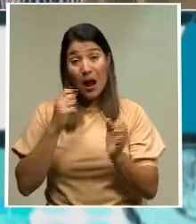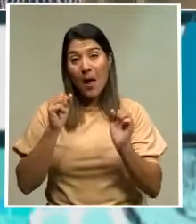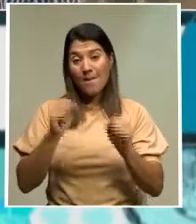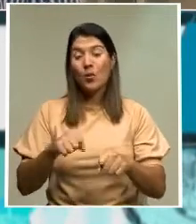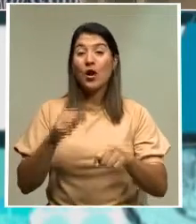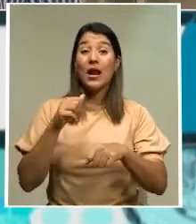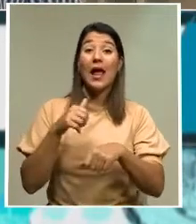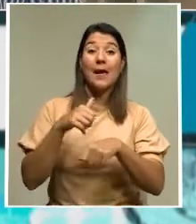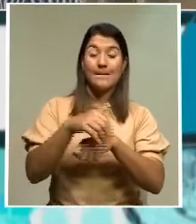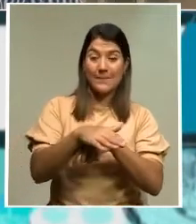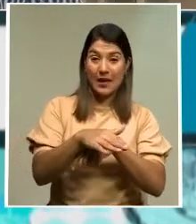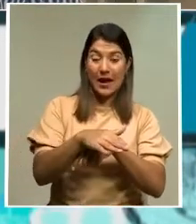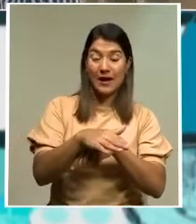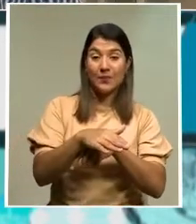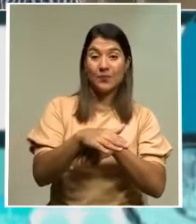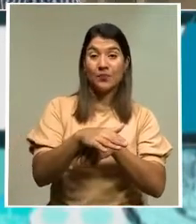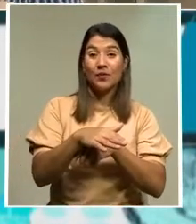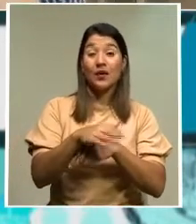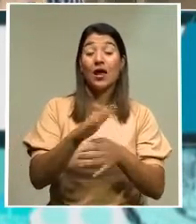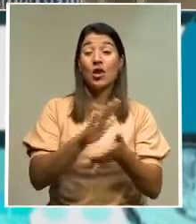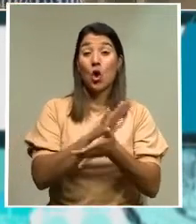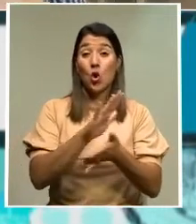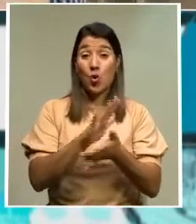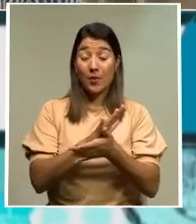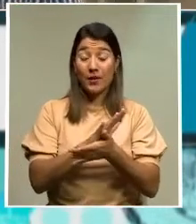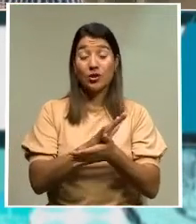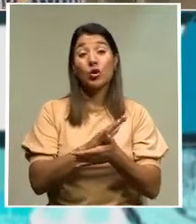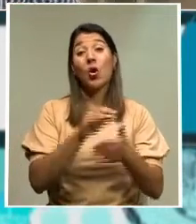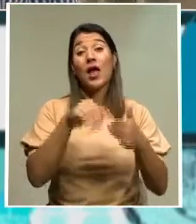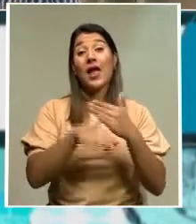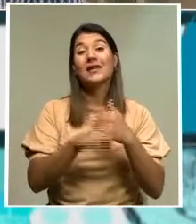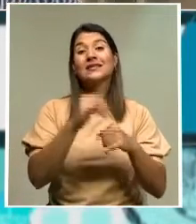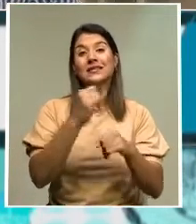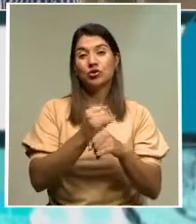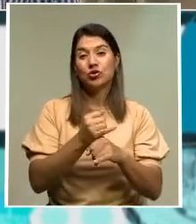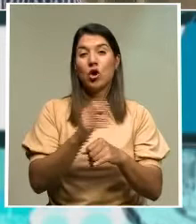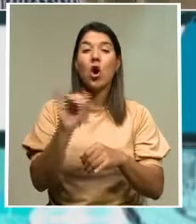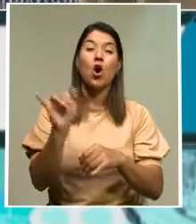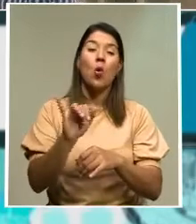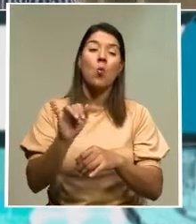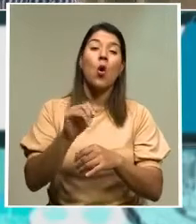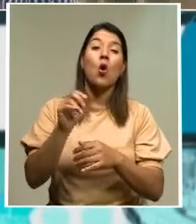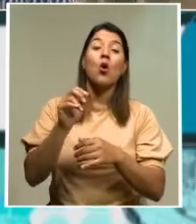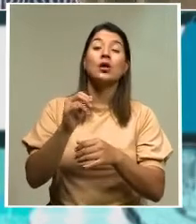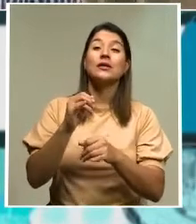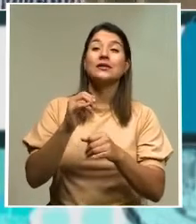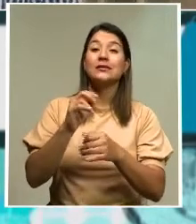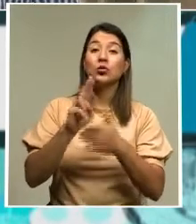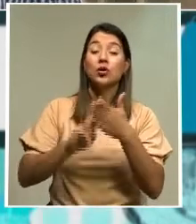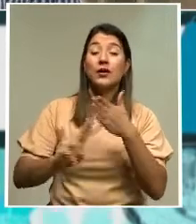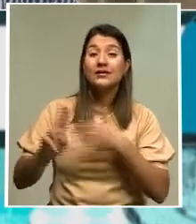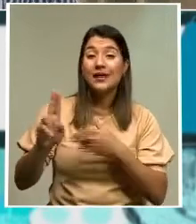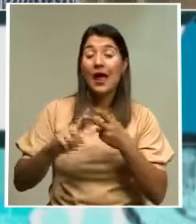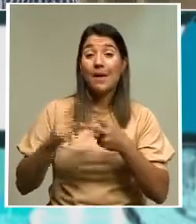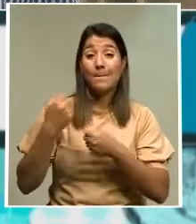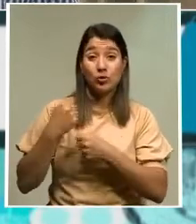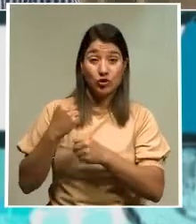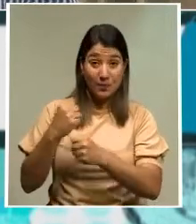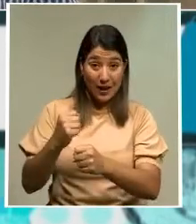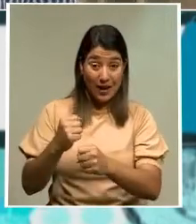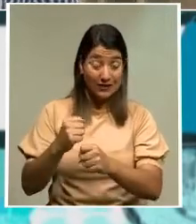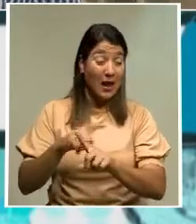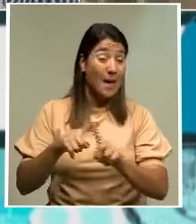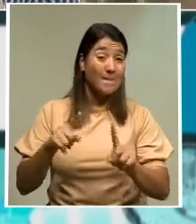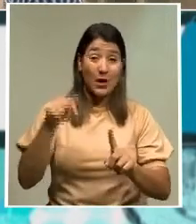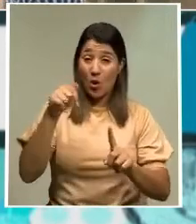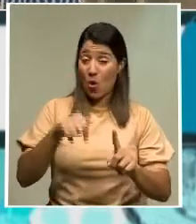enviar esto a consulta ya a las instituciones como las universidades, municipalidades, Poder Judicial y demás. Sin embargo, toda la tarde